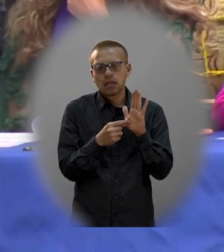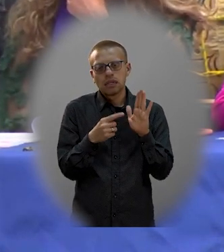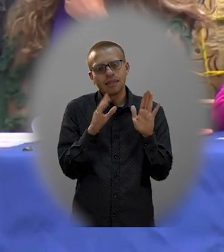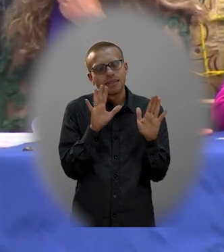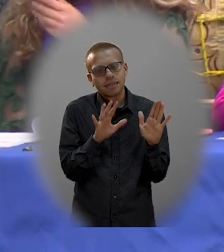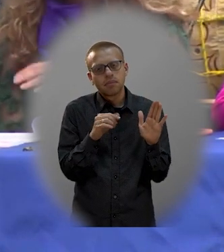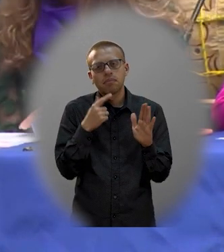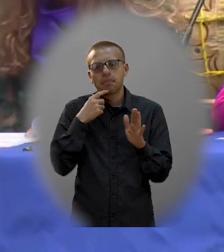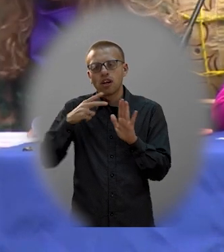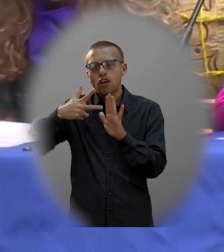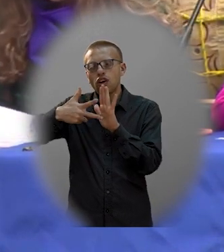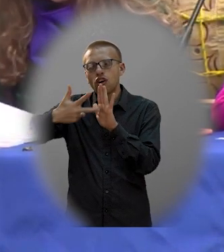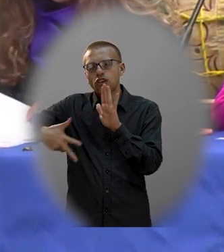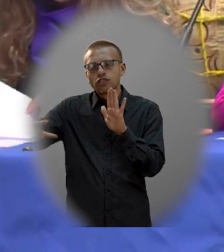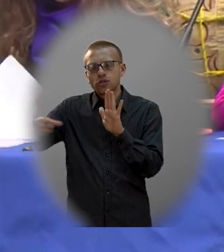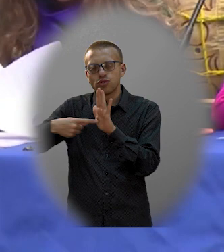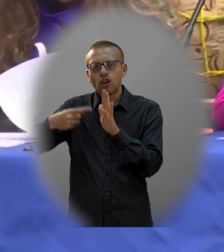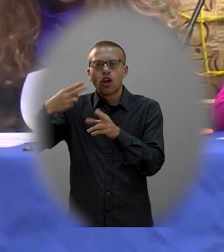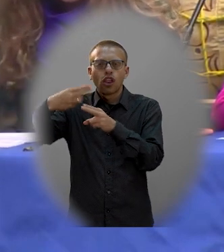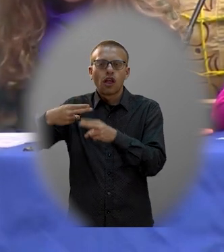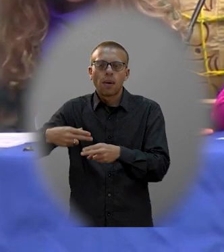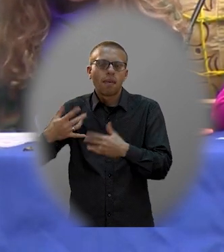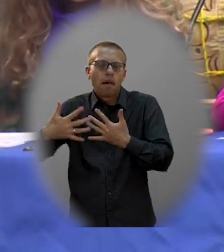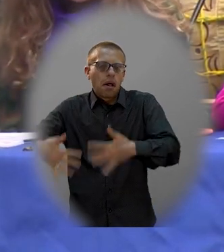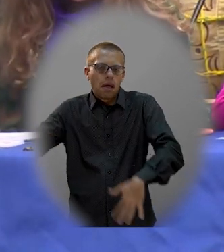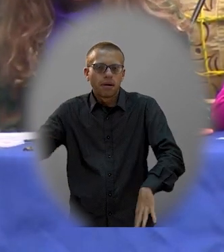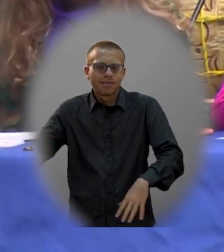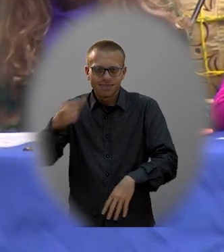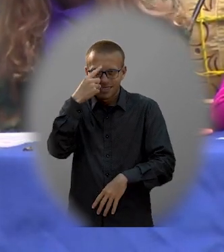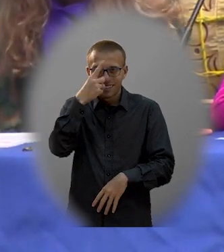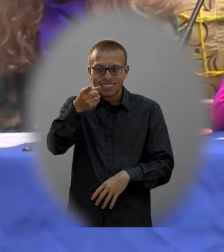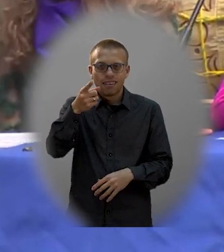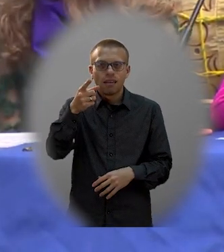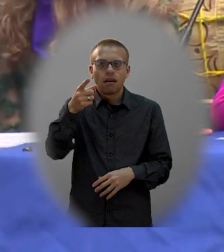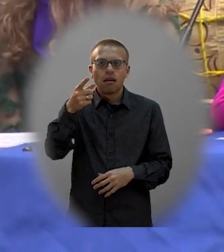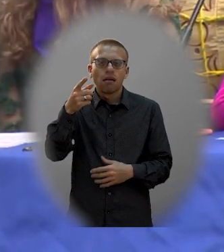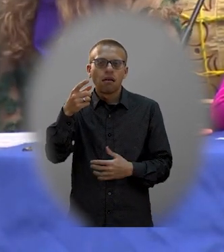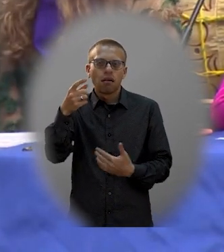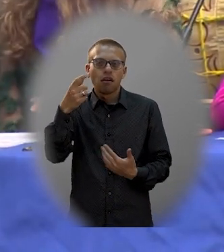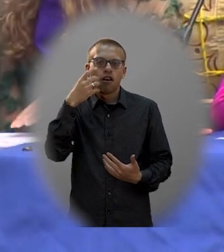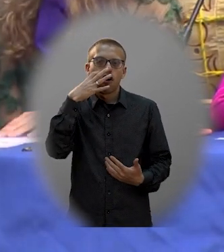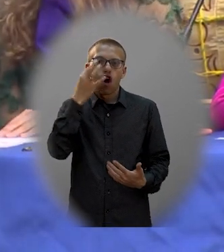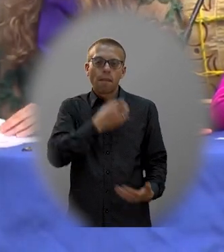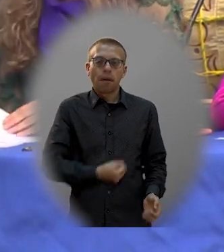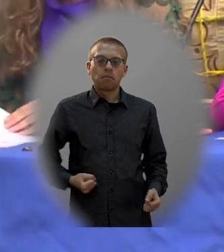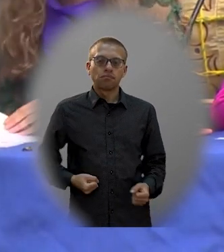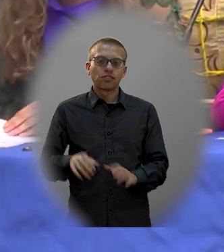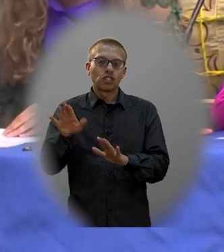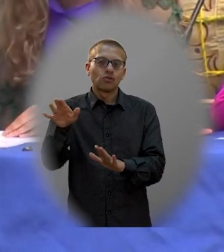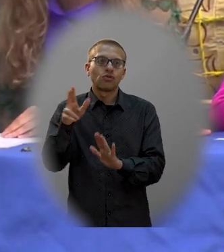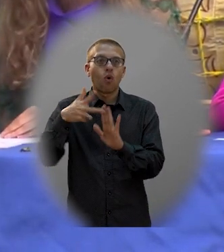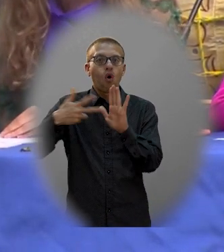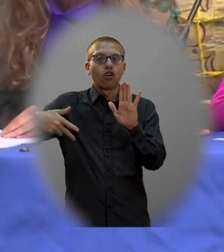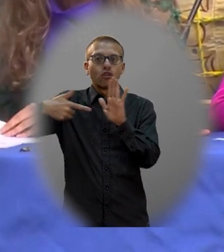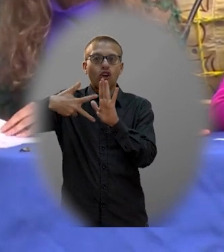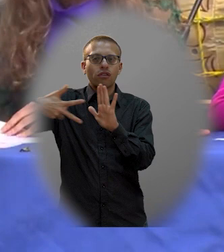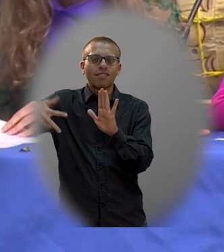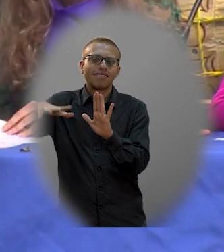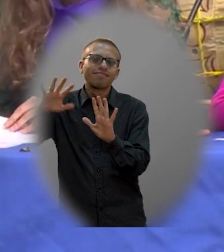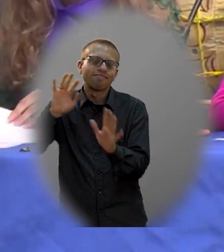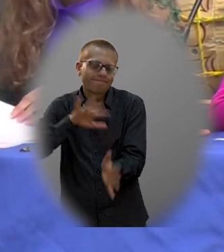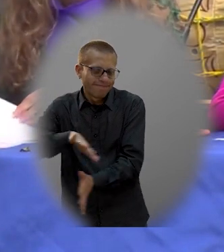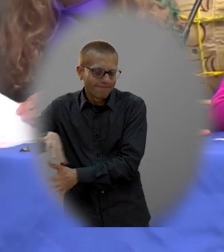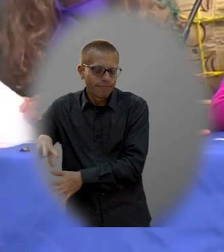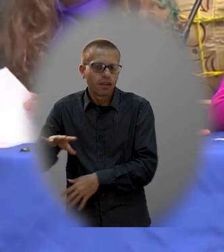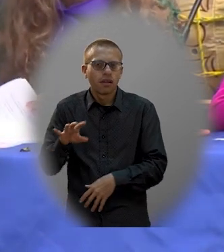tiene la Constitución como derecho al buen nombre, bla, bla, bla, bla, bla, con lo que se defienden generalmente los machos, si consideramos que si bien